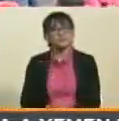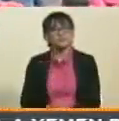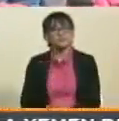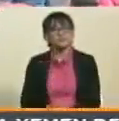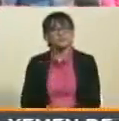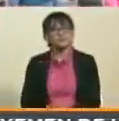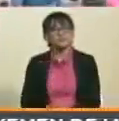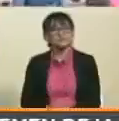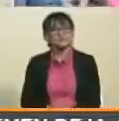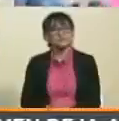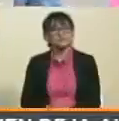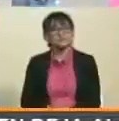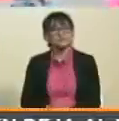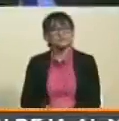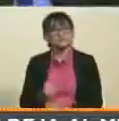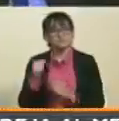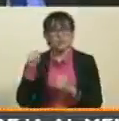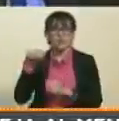¡Vamos al futuro!